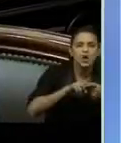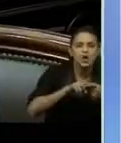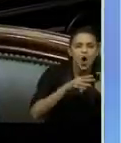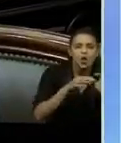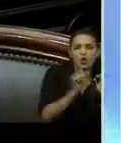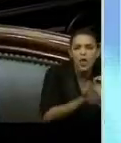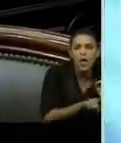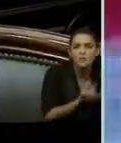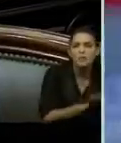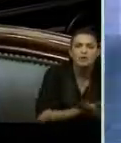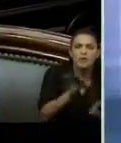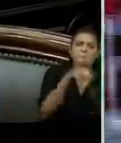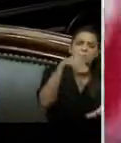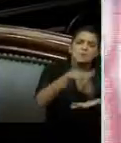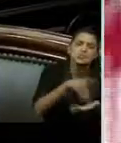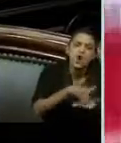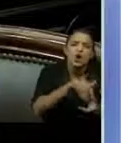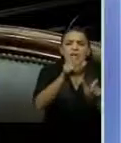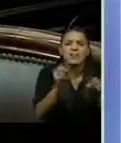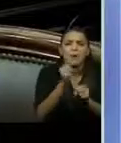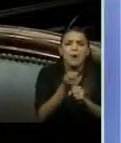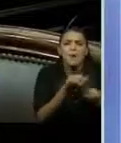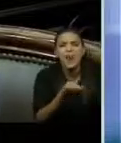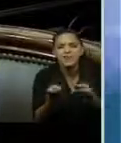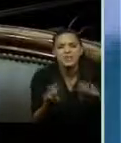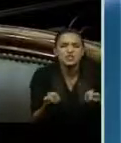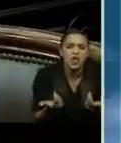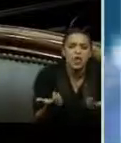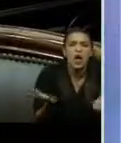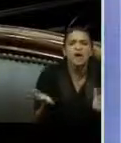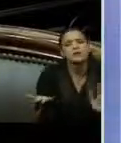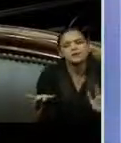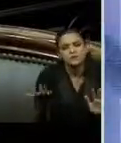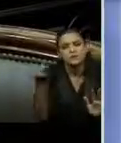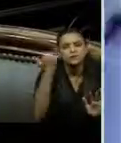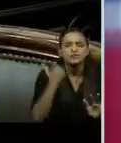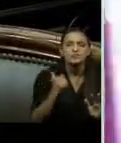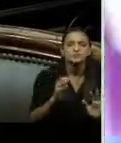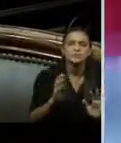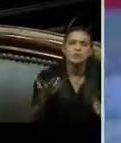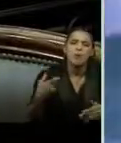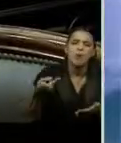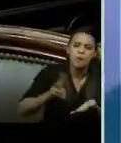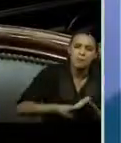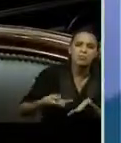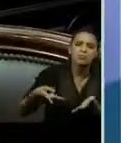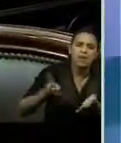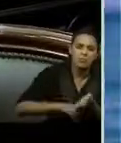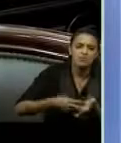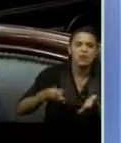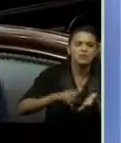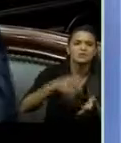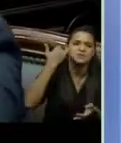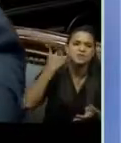a estar atentos a ver cómo continúan entonces estas próximas sesiones en la Cámara de Diputados. Muchas gracias. Bueno, dale. Muchas gracias a ustedes por. Chao, hasta